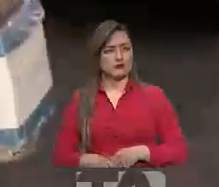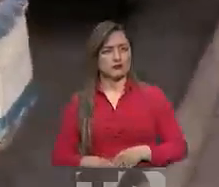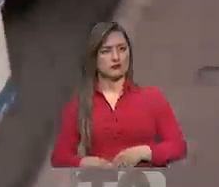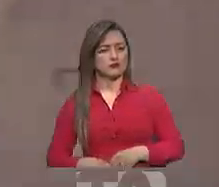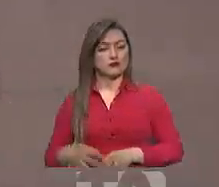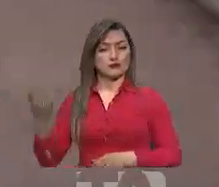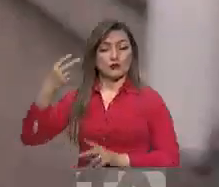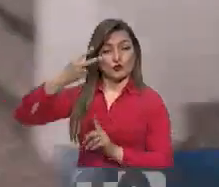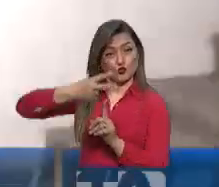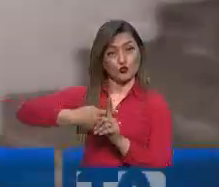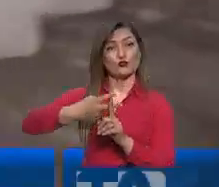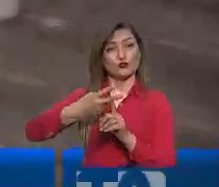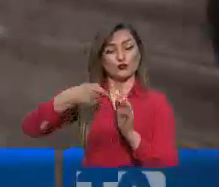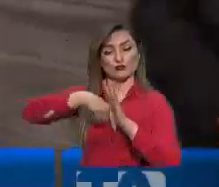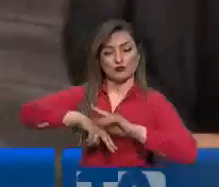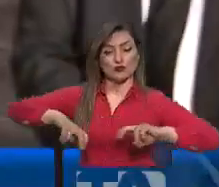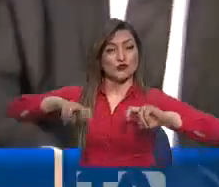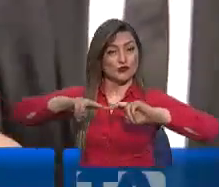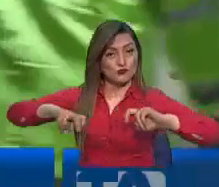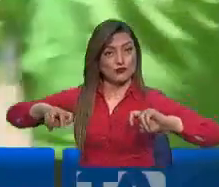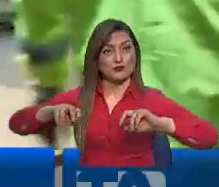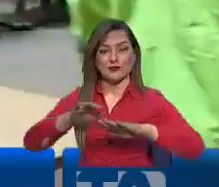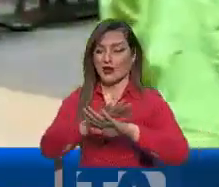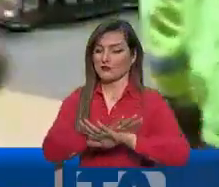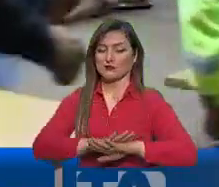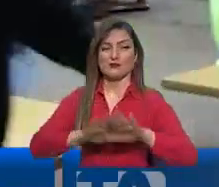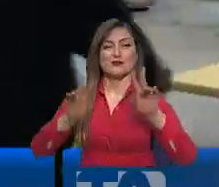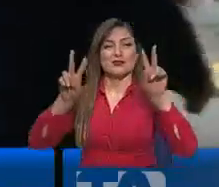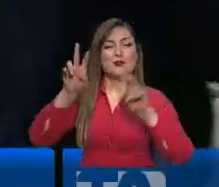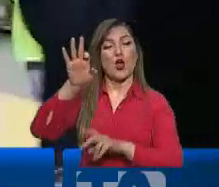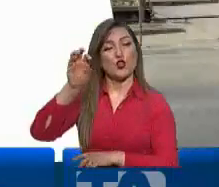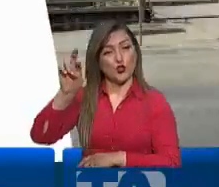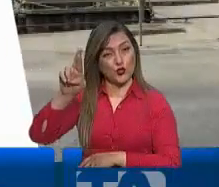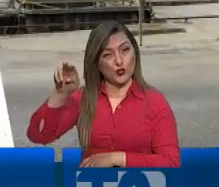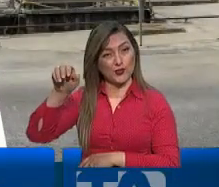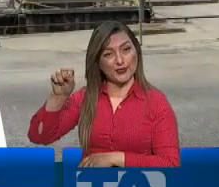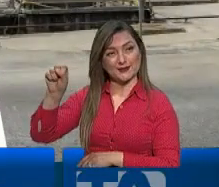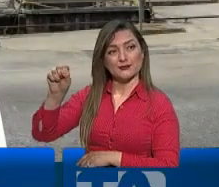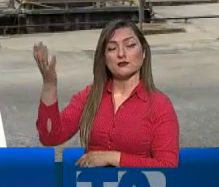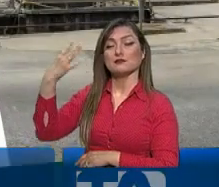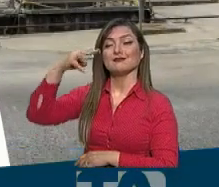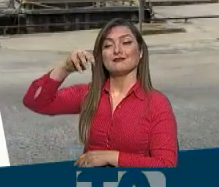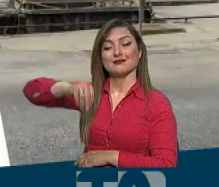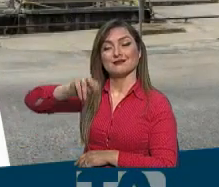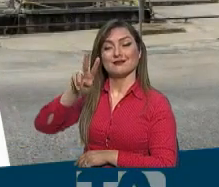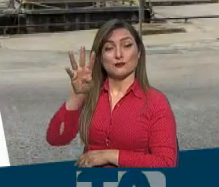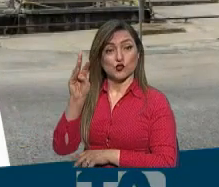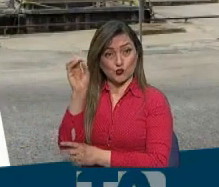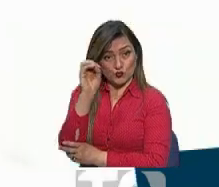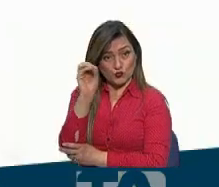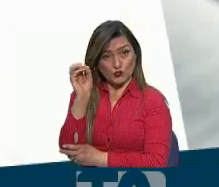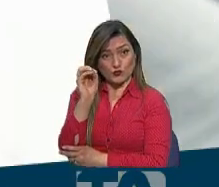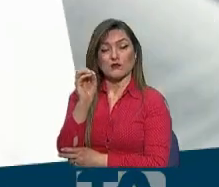a dos meses de que se cerrará la instrucción fiscal dentro del conocido caso las torres este martes 26 de octubre está convocada a la audiencia